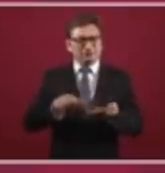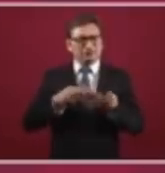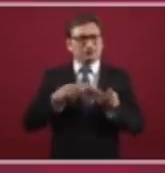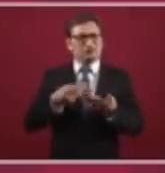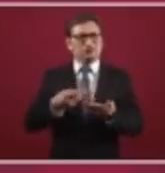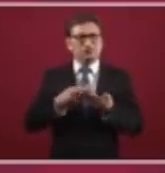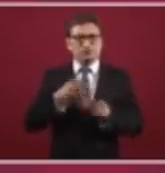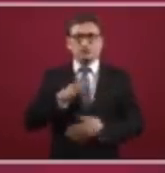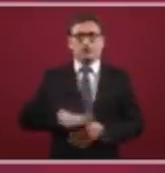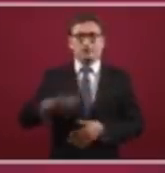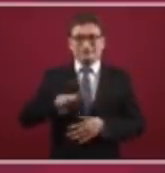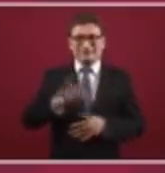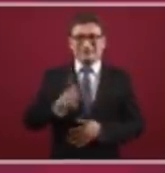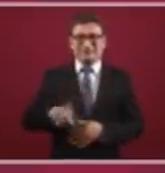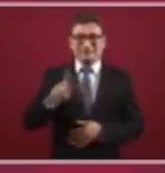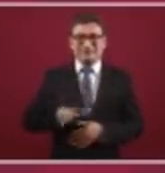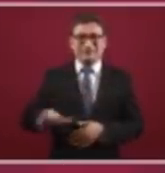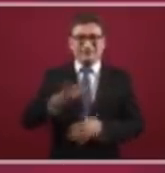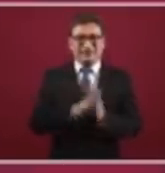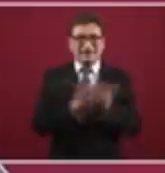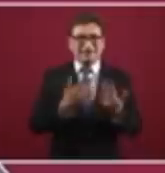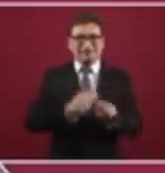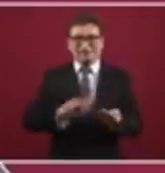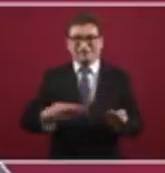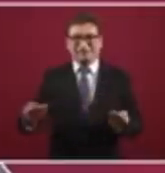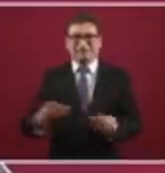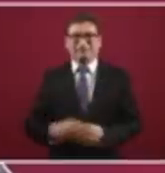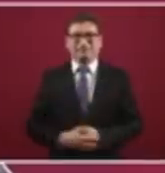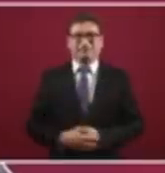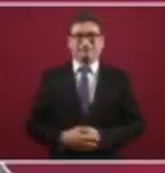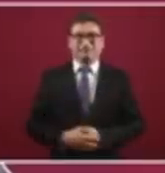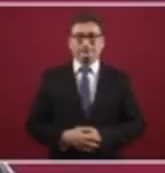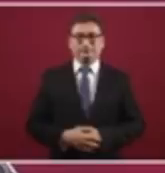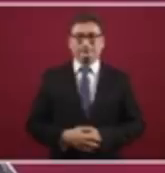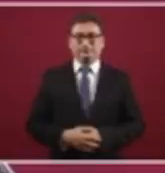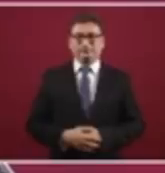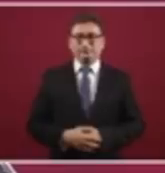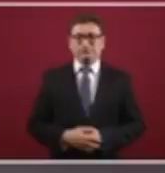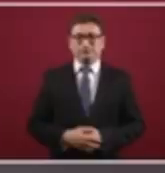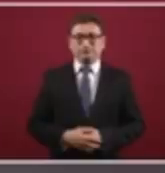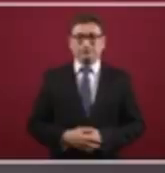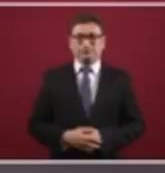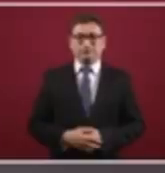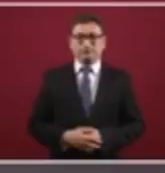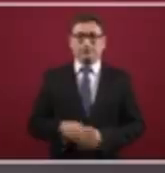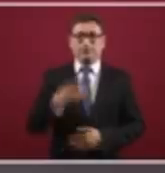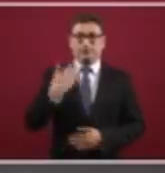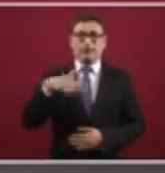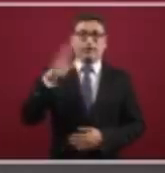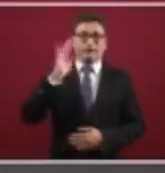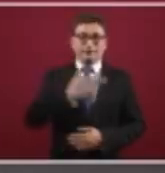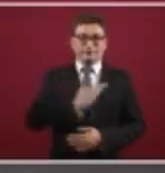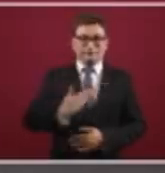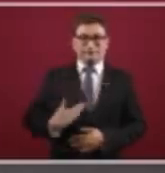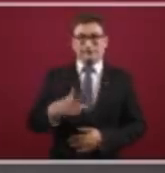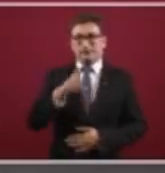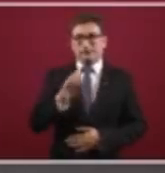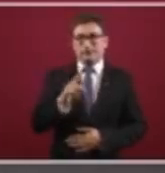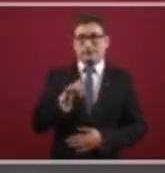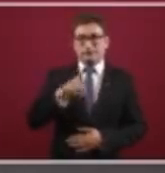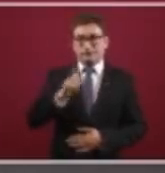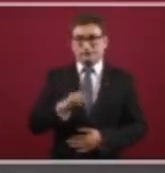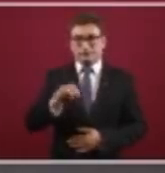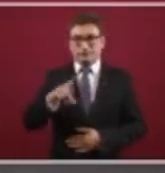el pueblo esos libros cuando el presidente lópez mateos